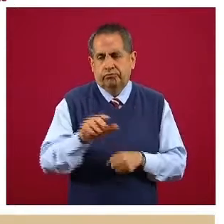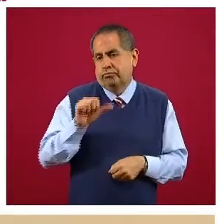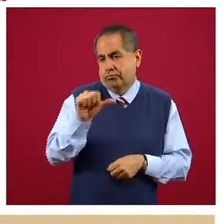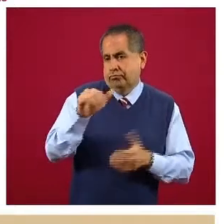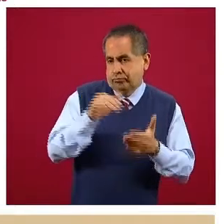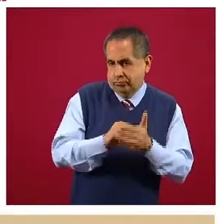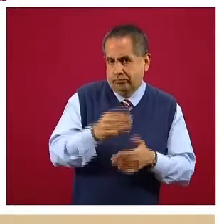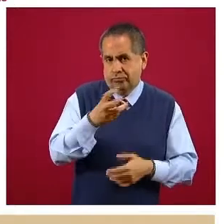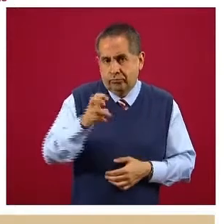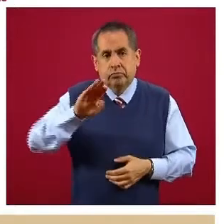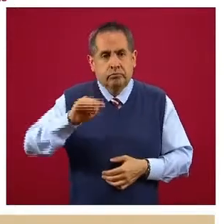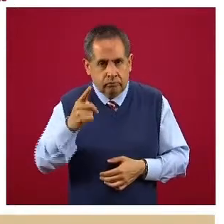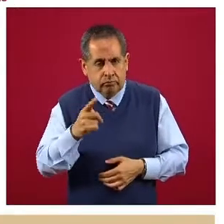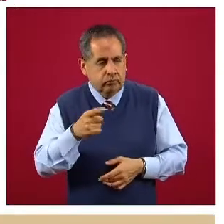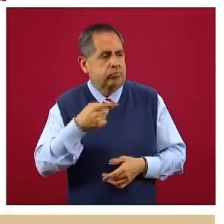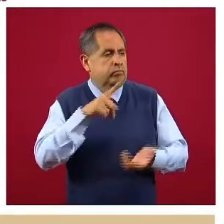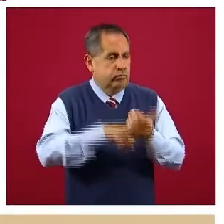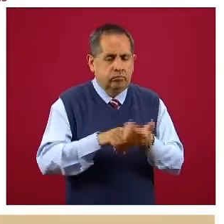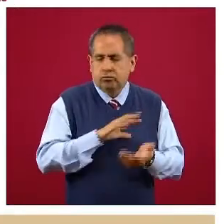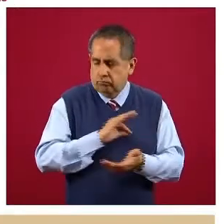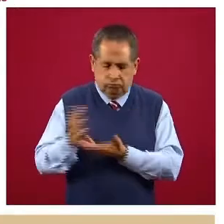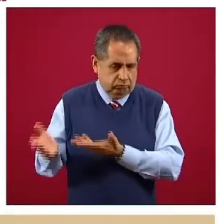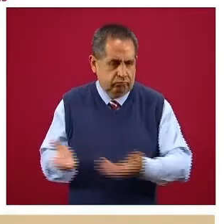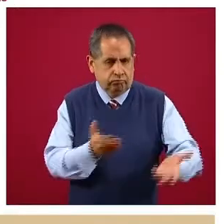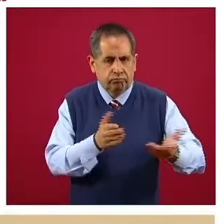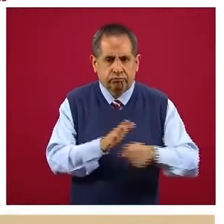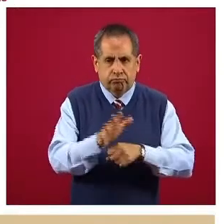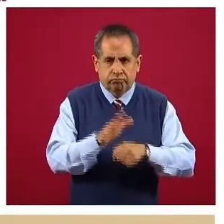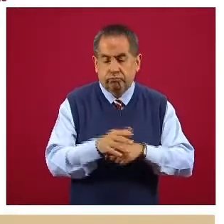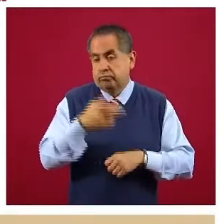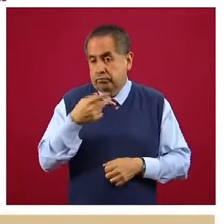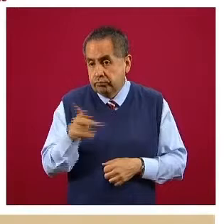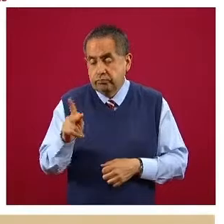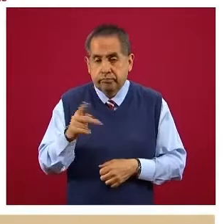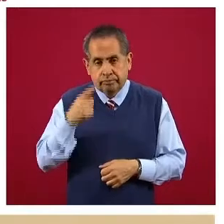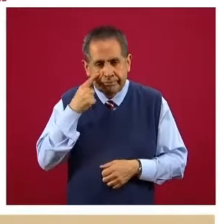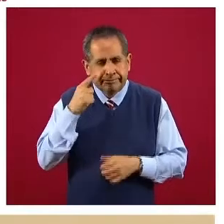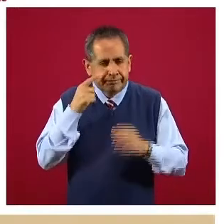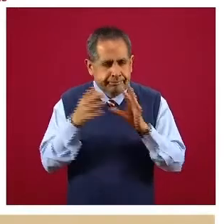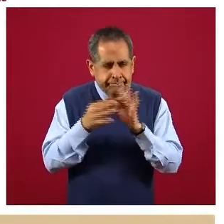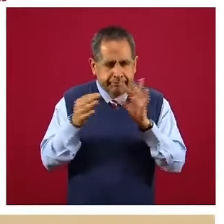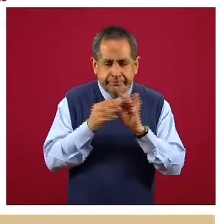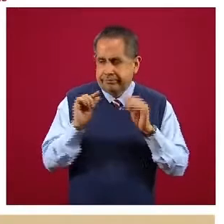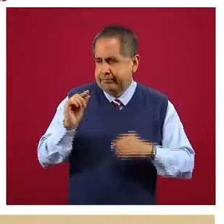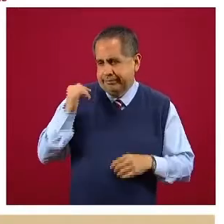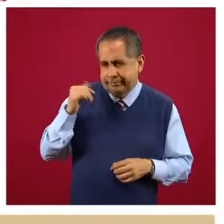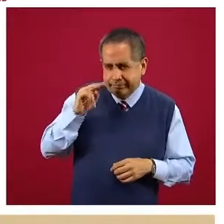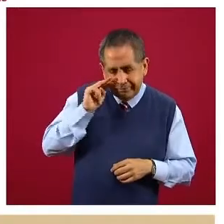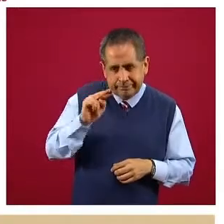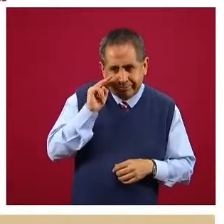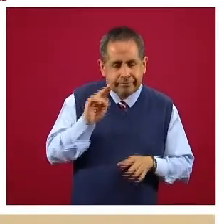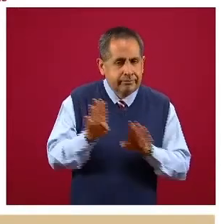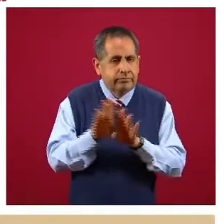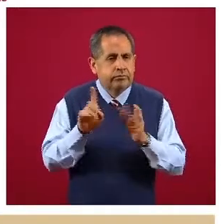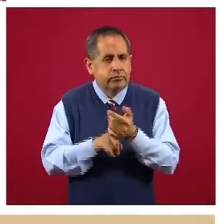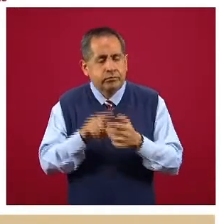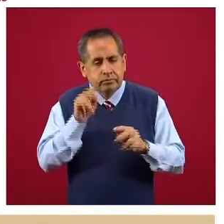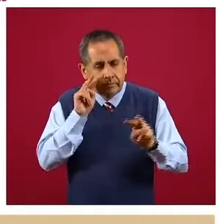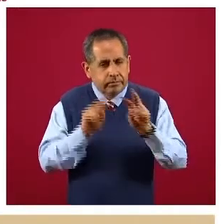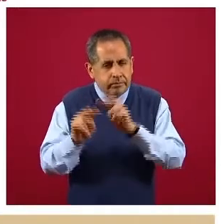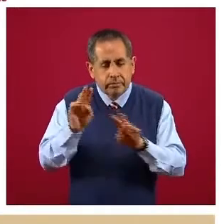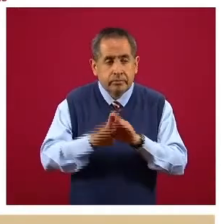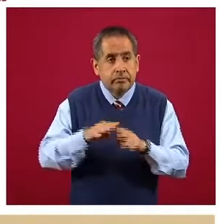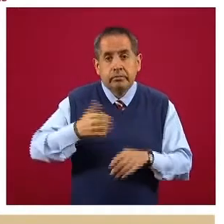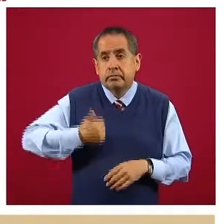ser ofrecidas a las personas que así lo requieren. Sin embargo, y lo hemos estado viendo también en los últimos días, cuando analizamos